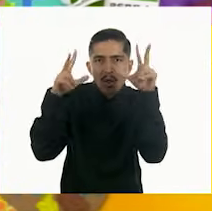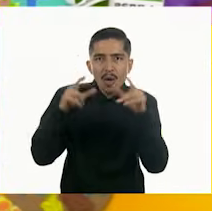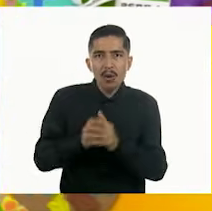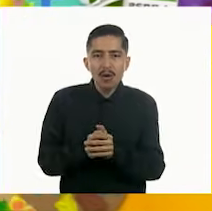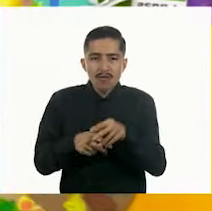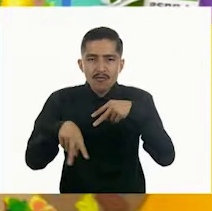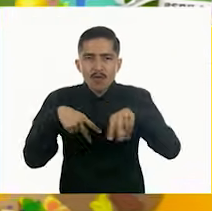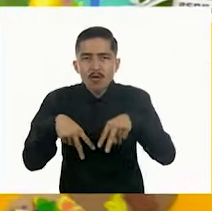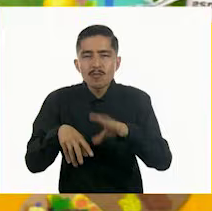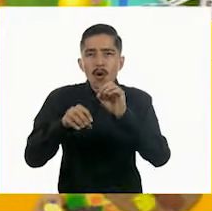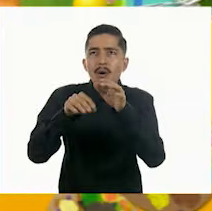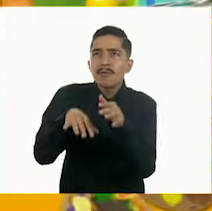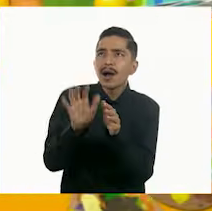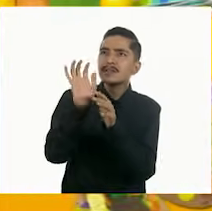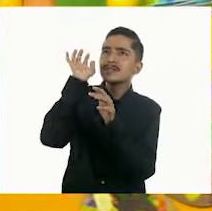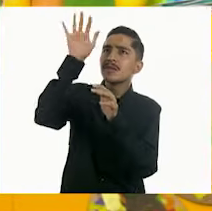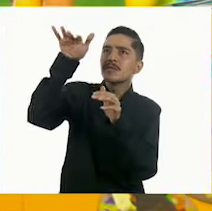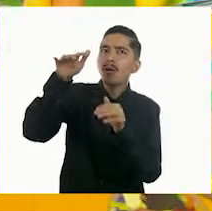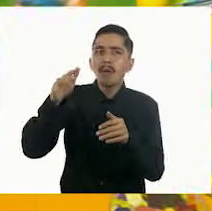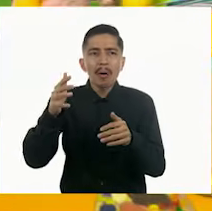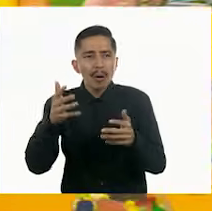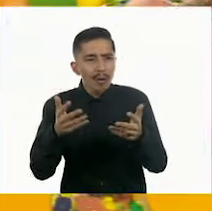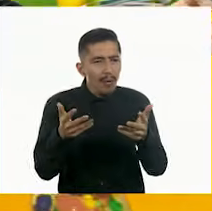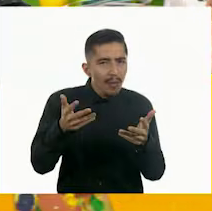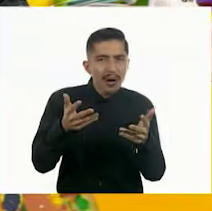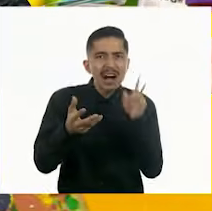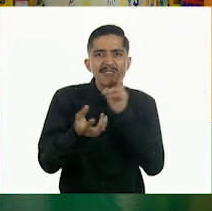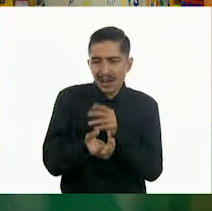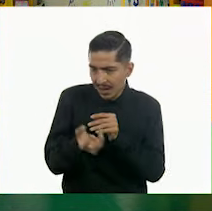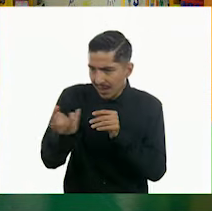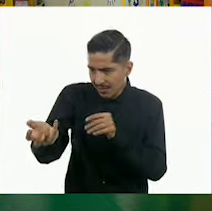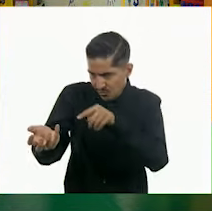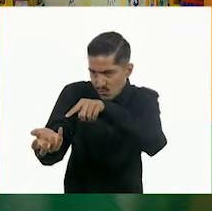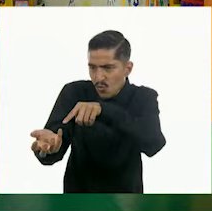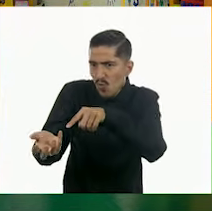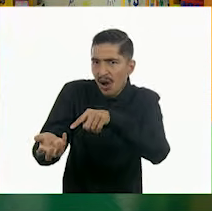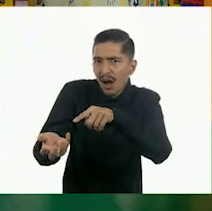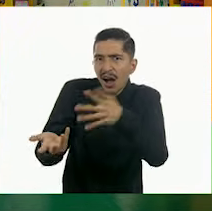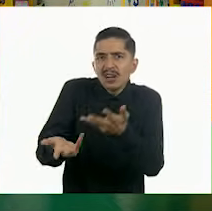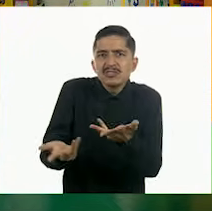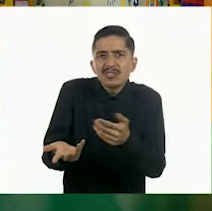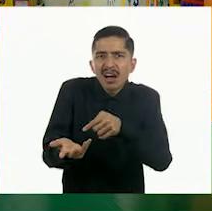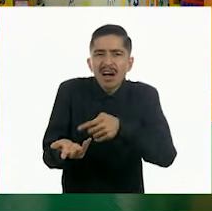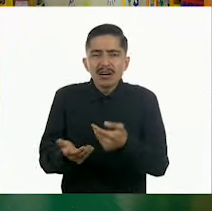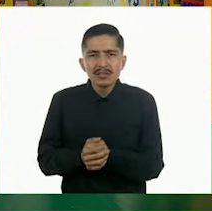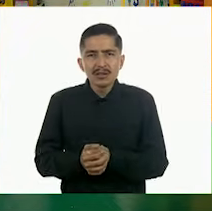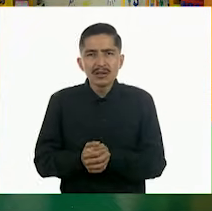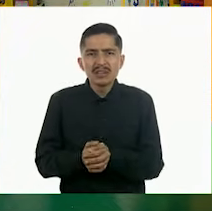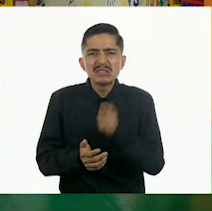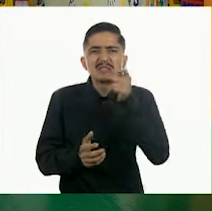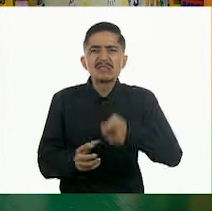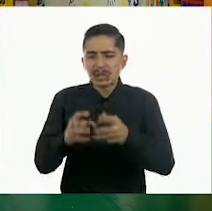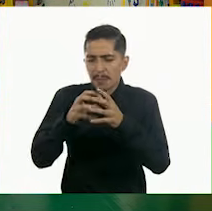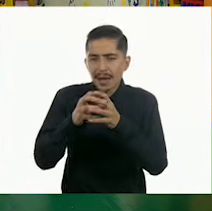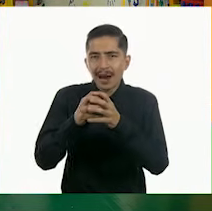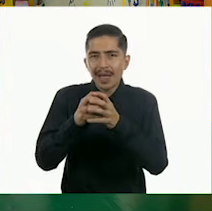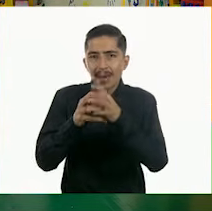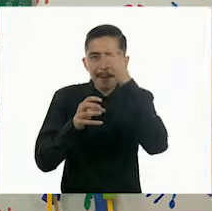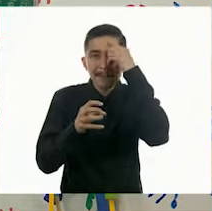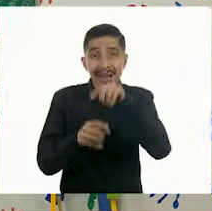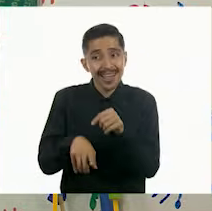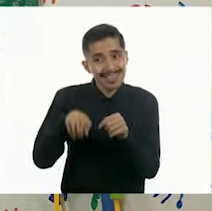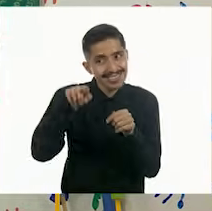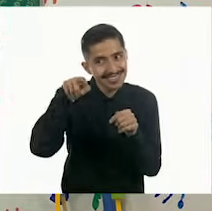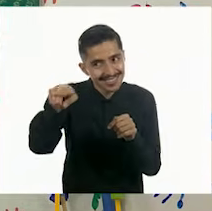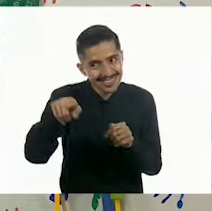fútbol o de básquetbol. A ver, te lo doy a ti y tú me dices qué hacer con él. Es una pelotita para ti, Oscar. ¿Para